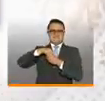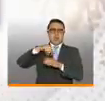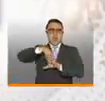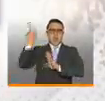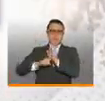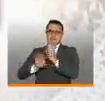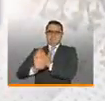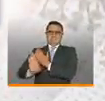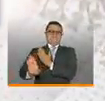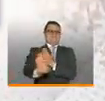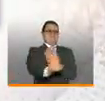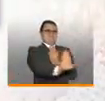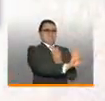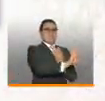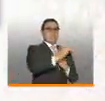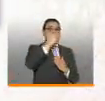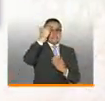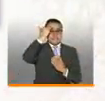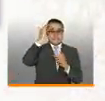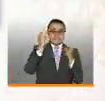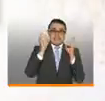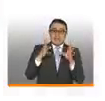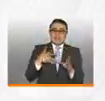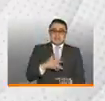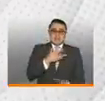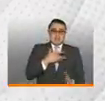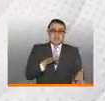la gravedad al ver la muerte cerca.